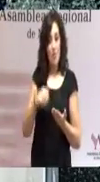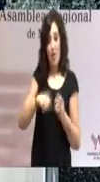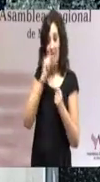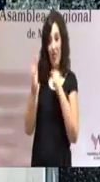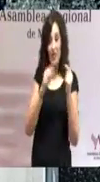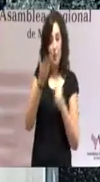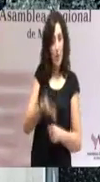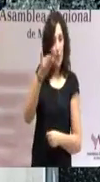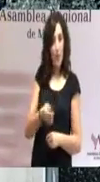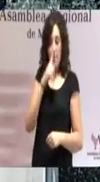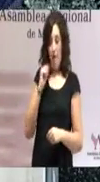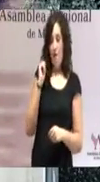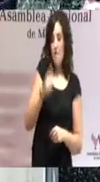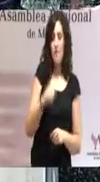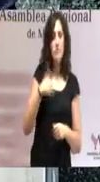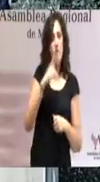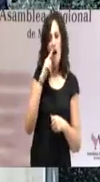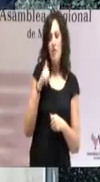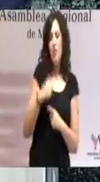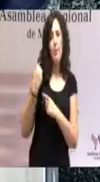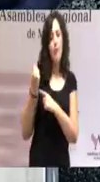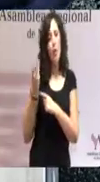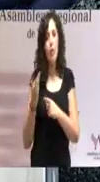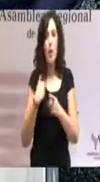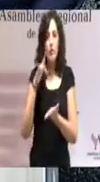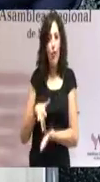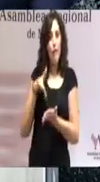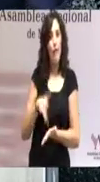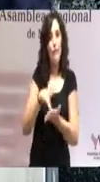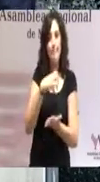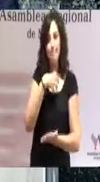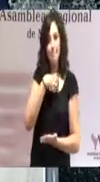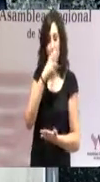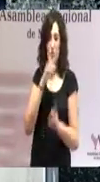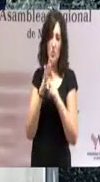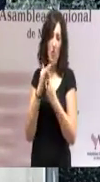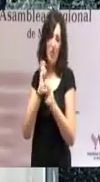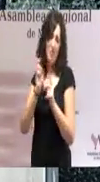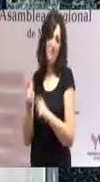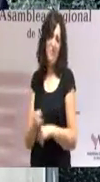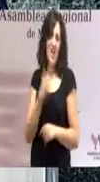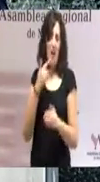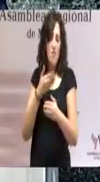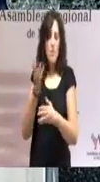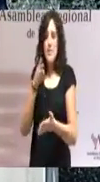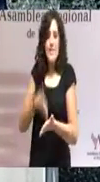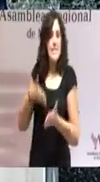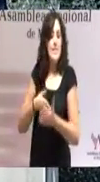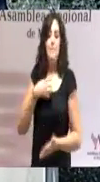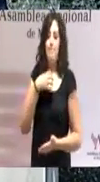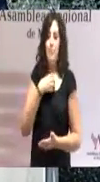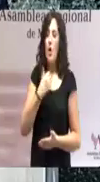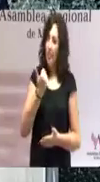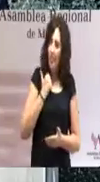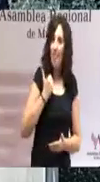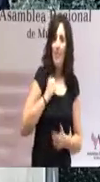Llevábamos varios años sin poder celebrarlo por distintas circunstancias. Señorías, insisto, aprovechemos este debate